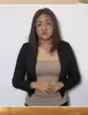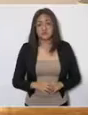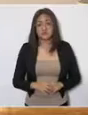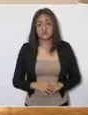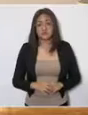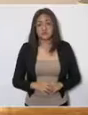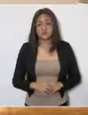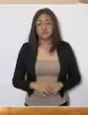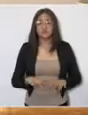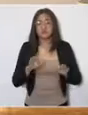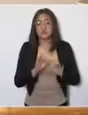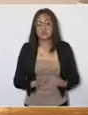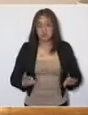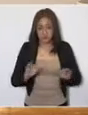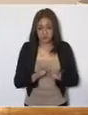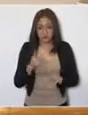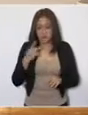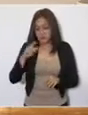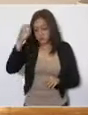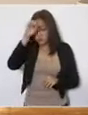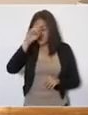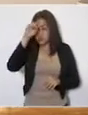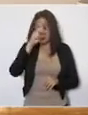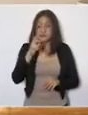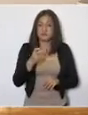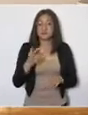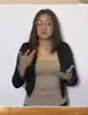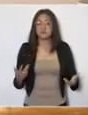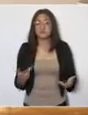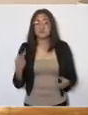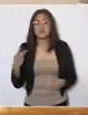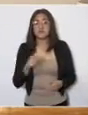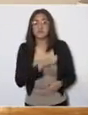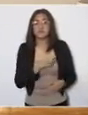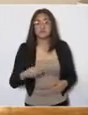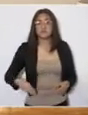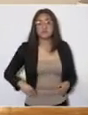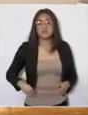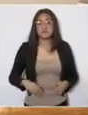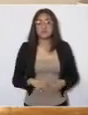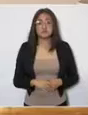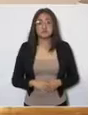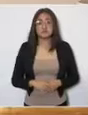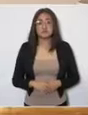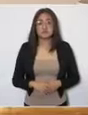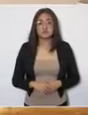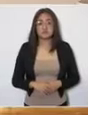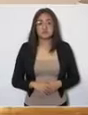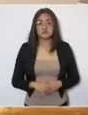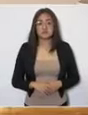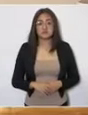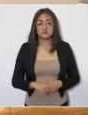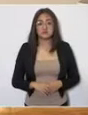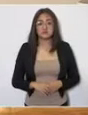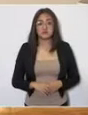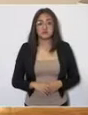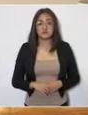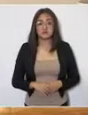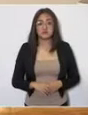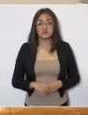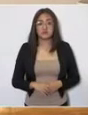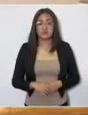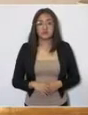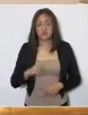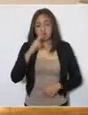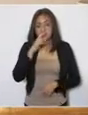importantes desde una opinión las del ayuntamiento pero las